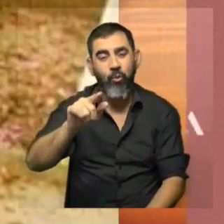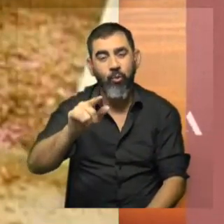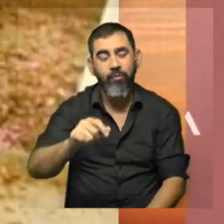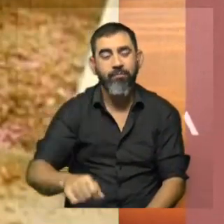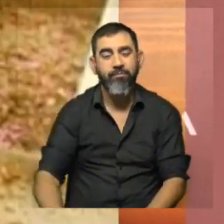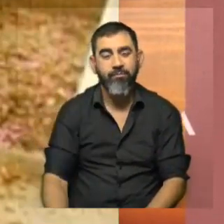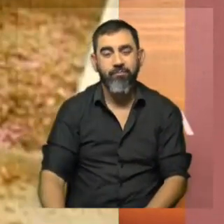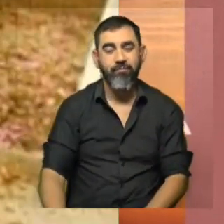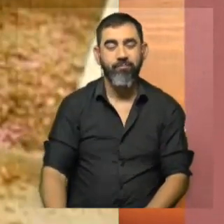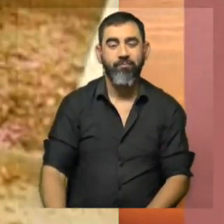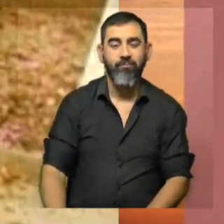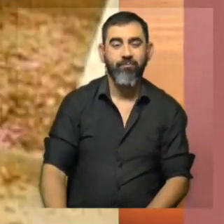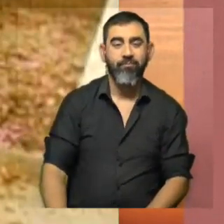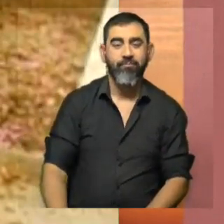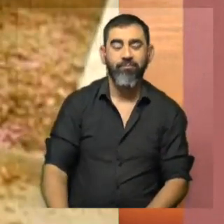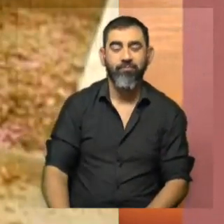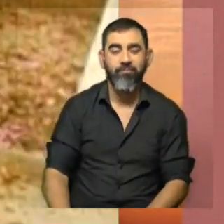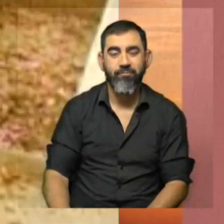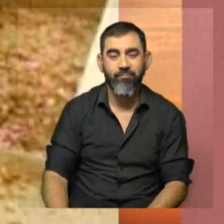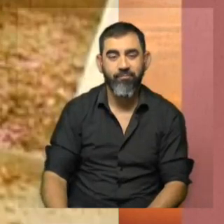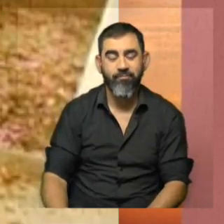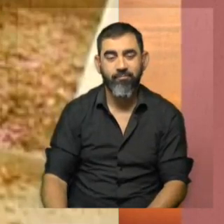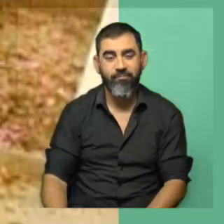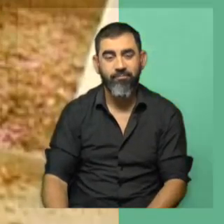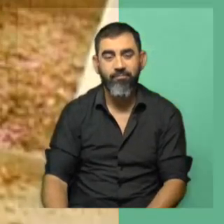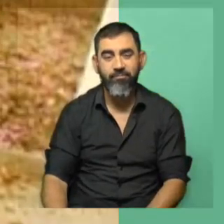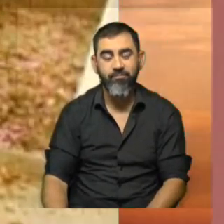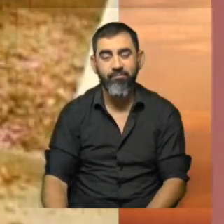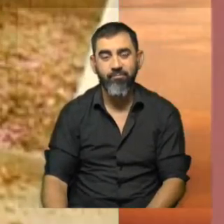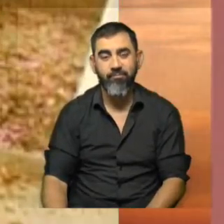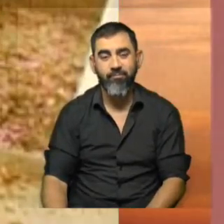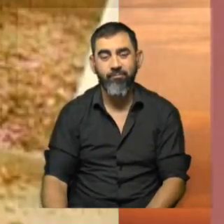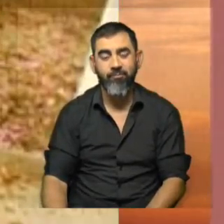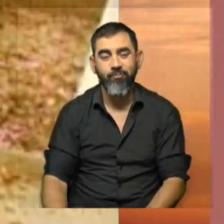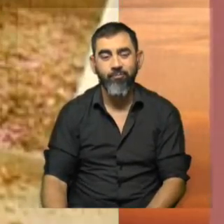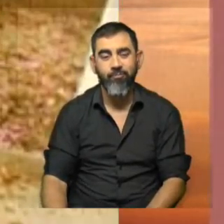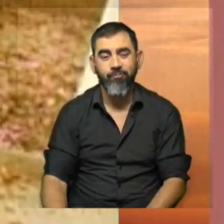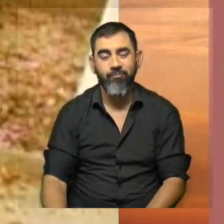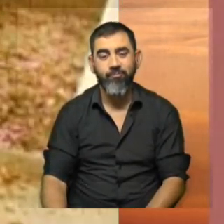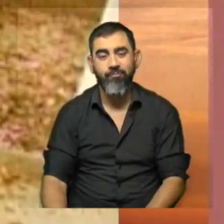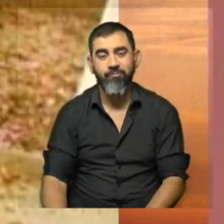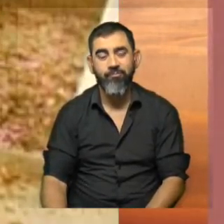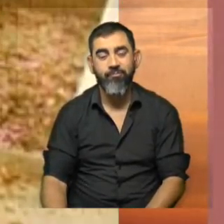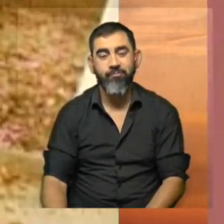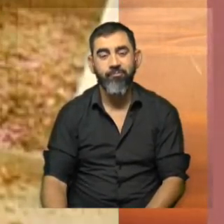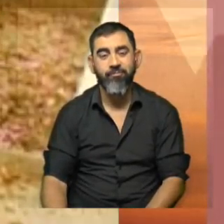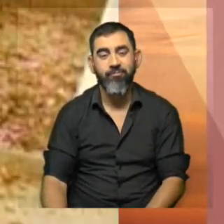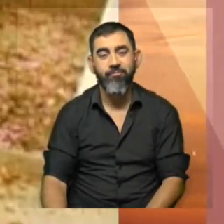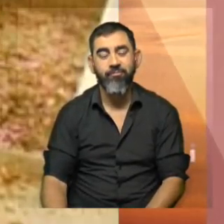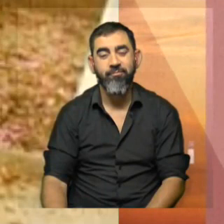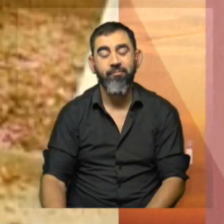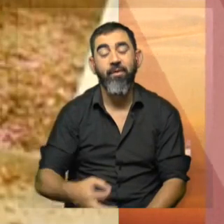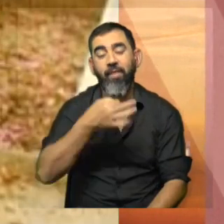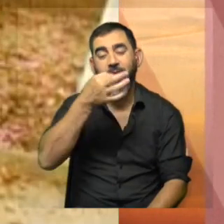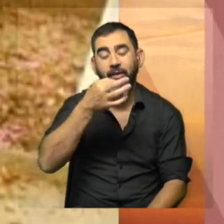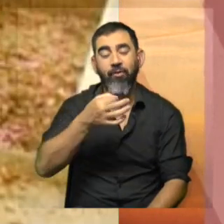¿O es Yoti? Yo ese es Leo. El Leo porque es chiquito. Mire, declaraciones exclusivas de Leo en este momento. Leo, ¿todo bien?